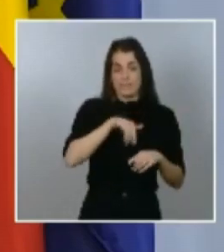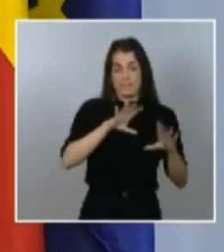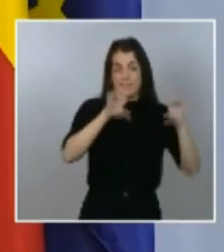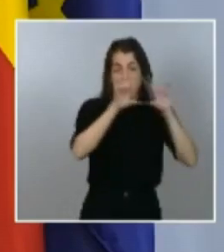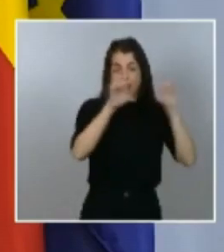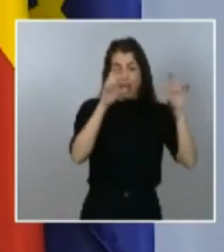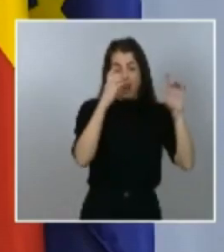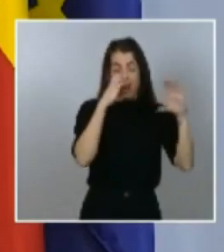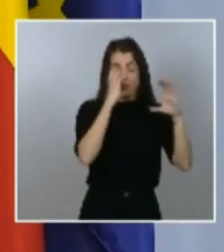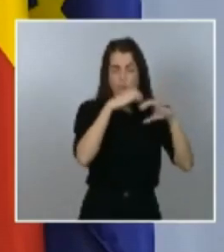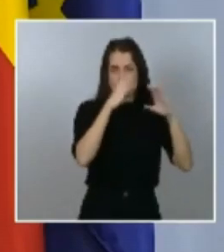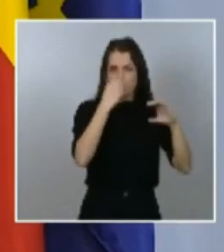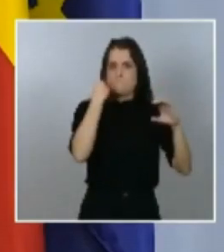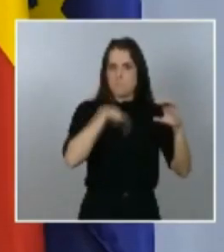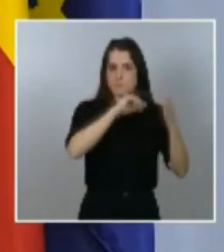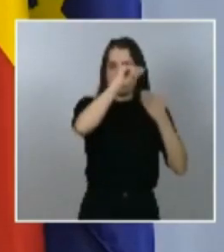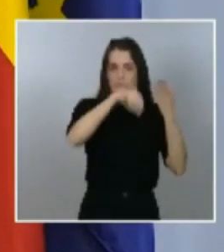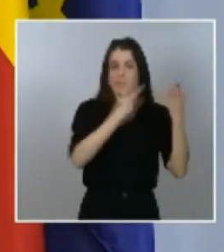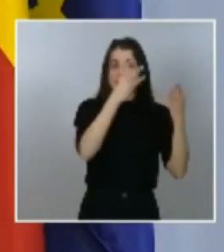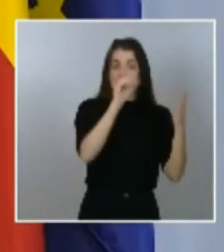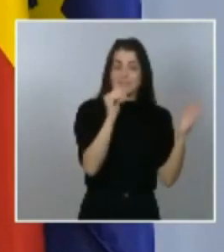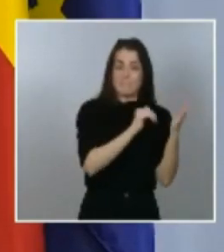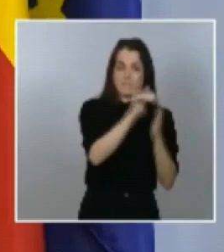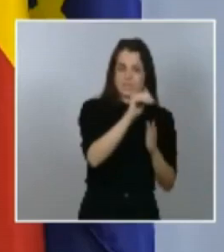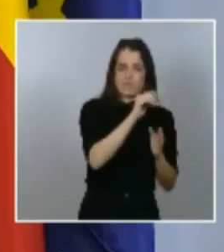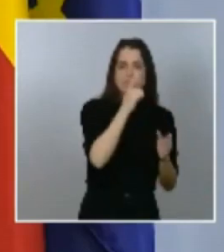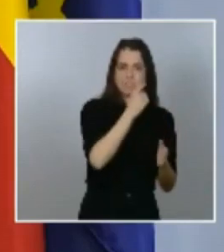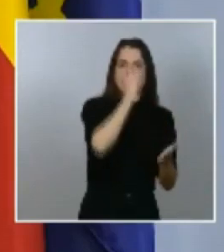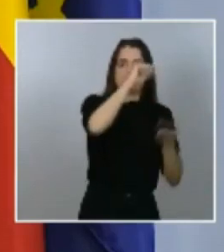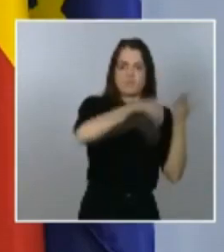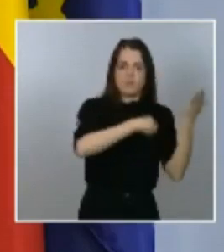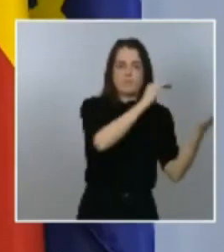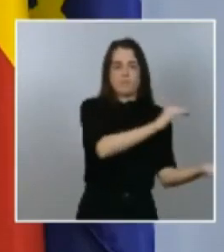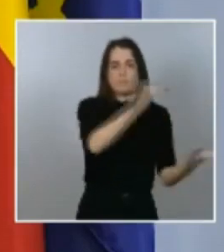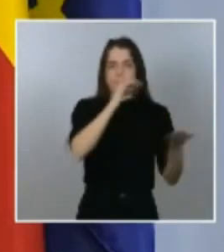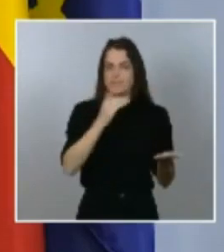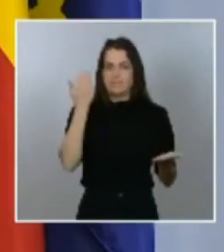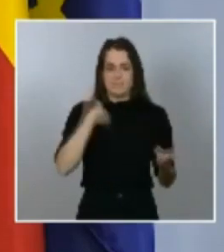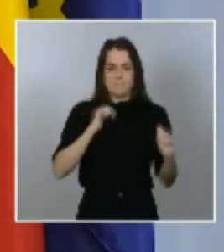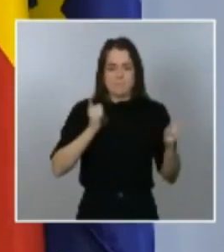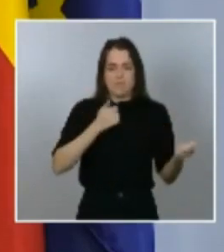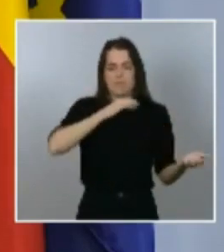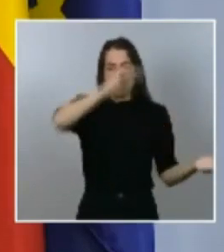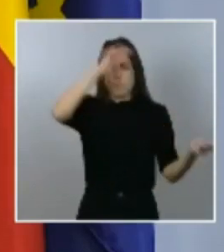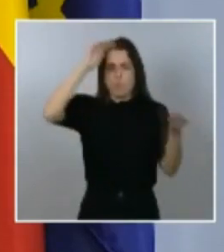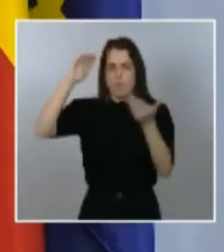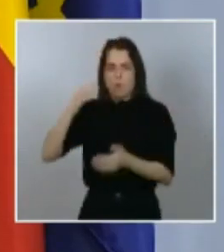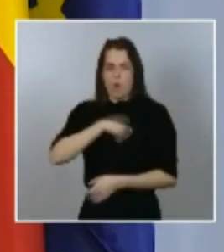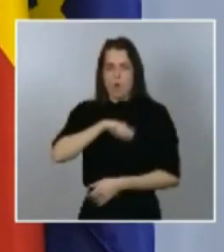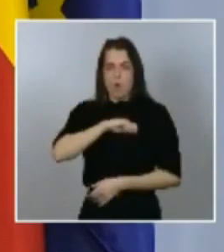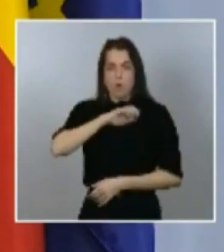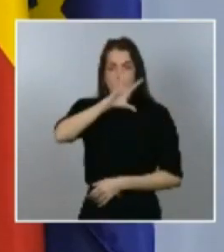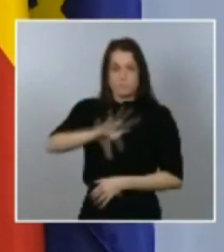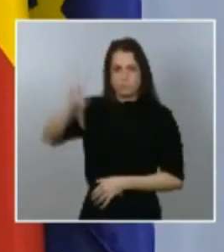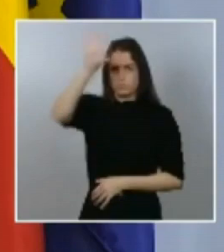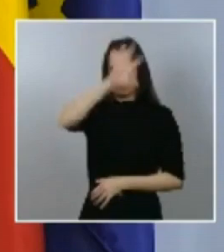aquel entonces 30 millones de vacunas que están en este momento a disposición de las comunidades autónomas, siguiendo